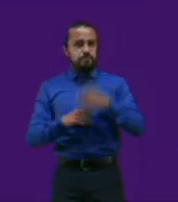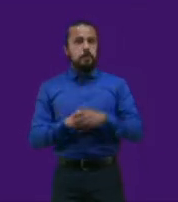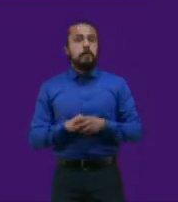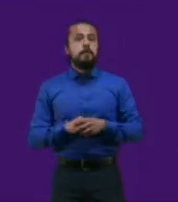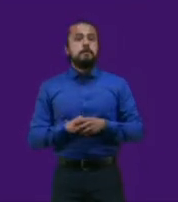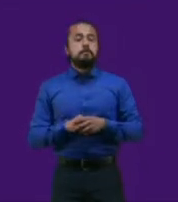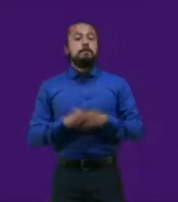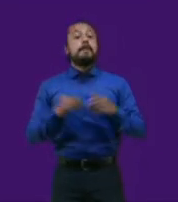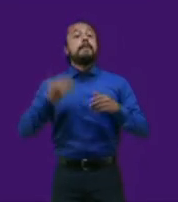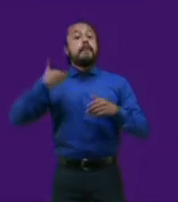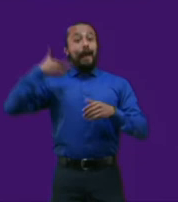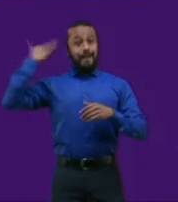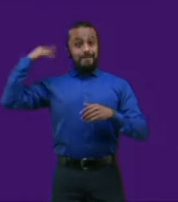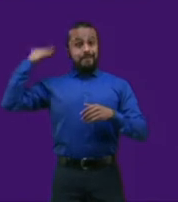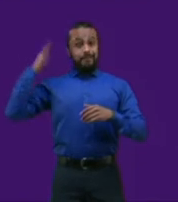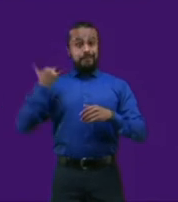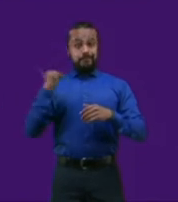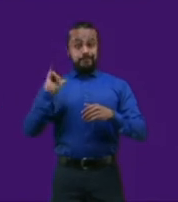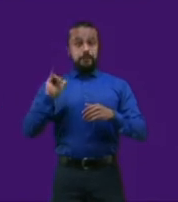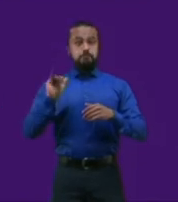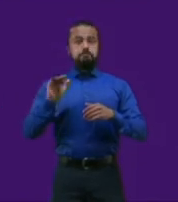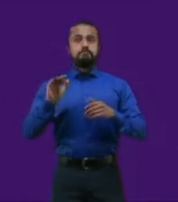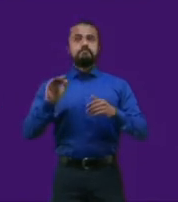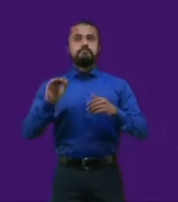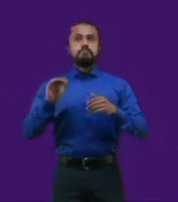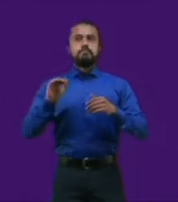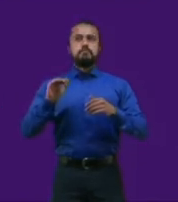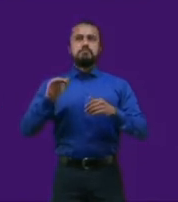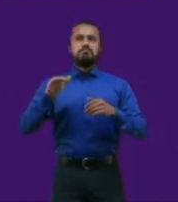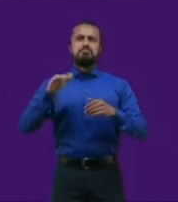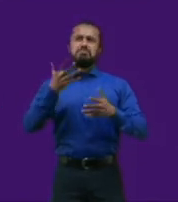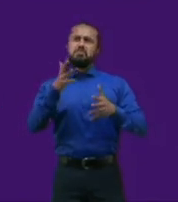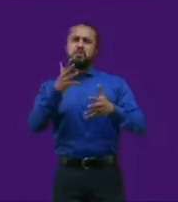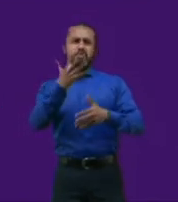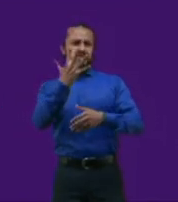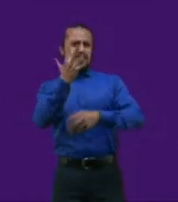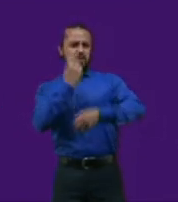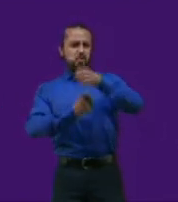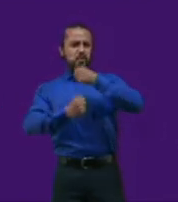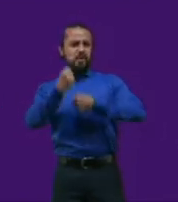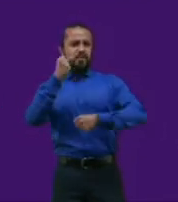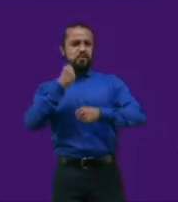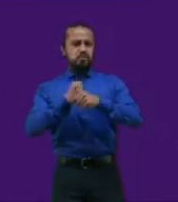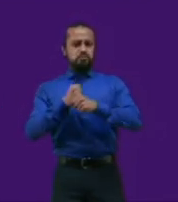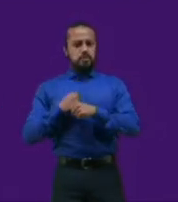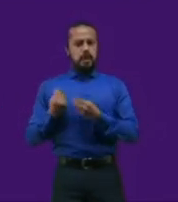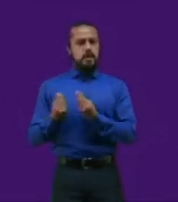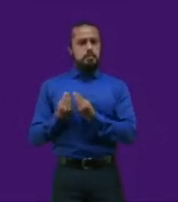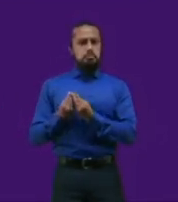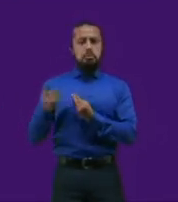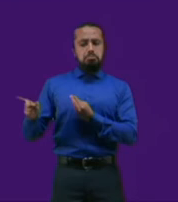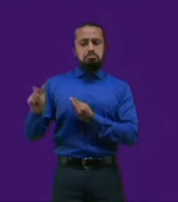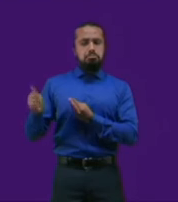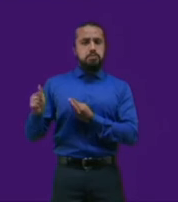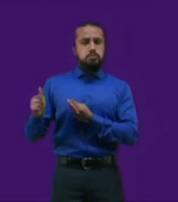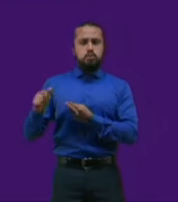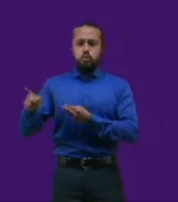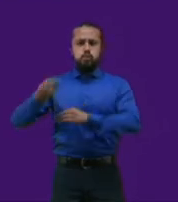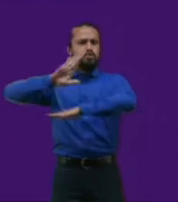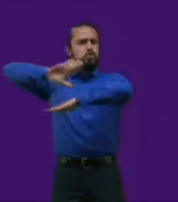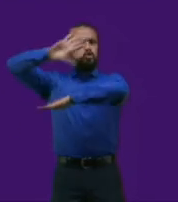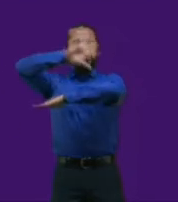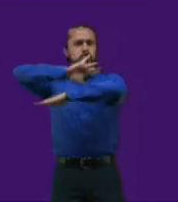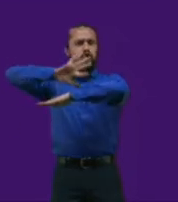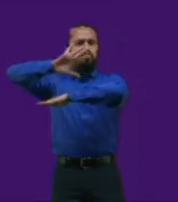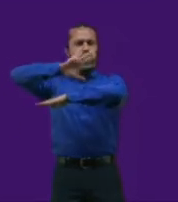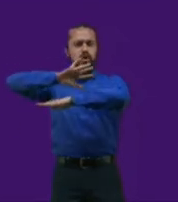hubo un negocio de restaurantes hace como 5 años que montó alguien del equipo y tenía un software muy bacano para llegar a los restaurantes